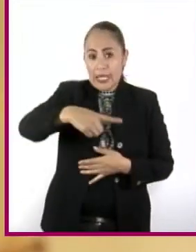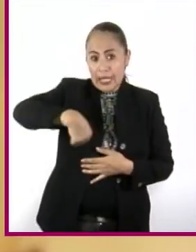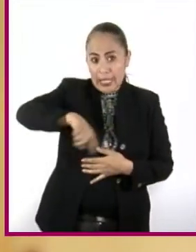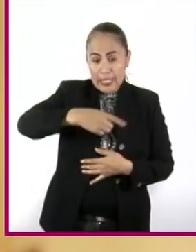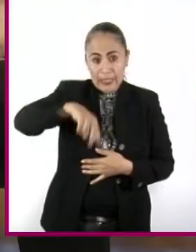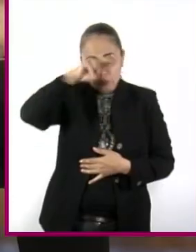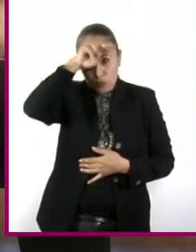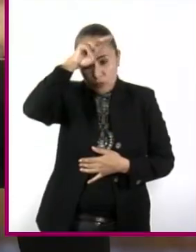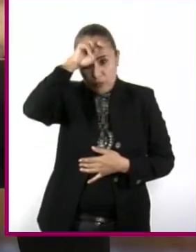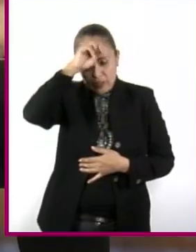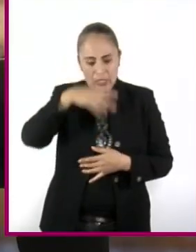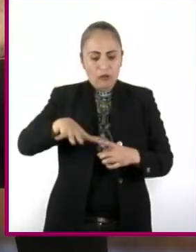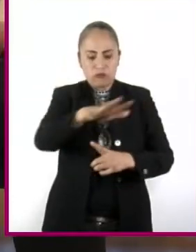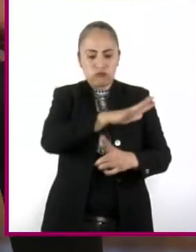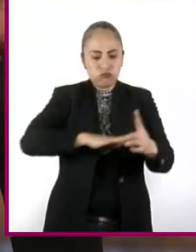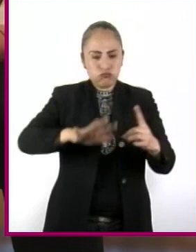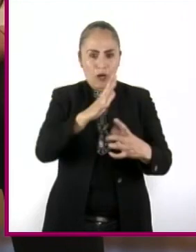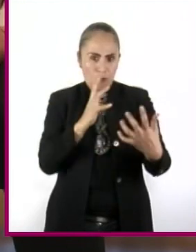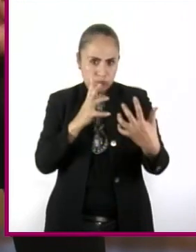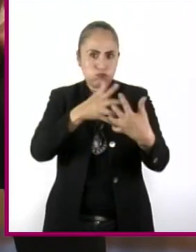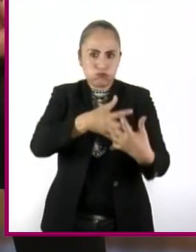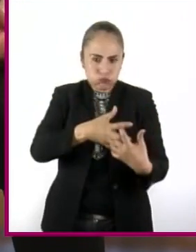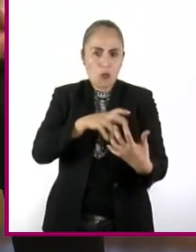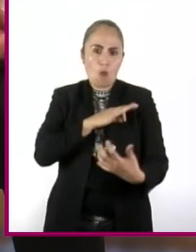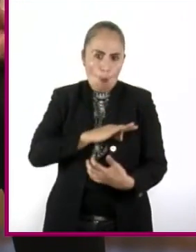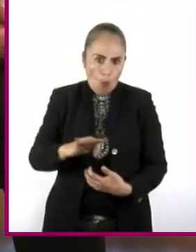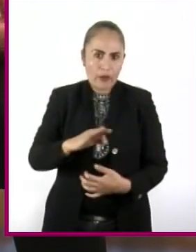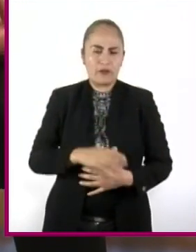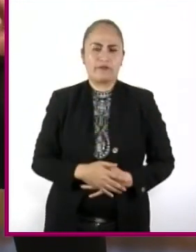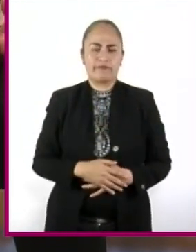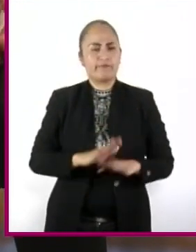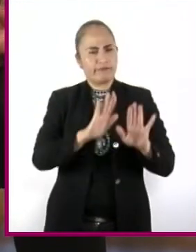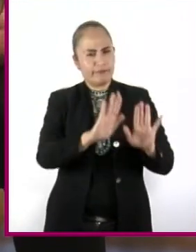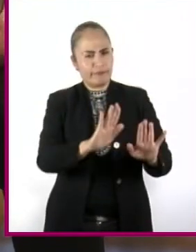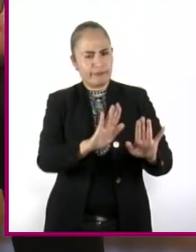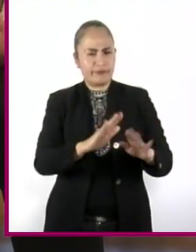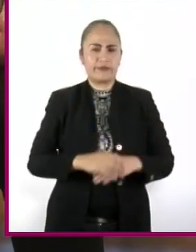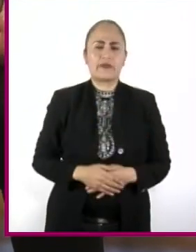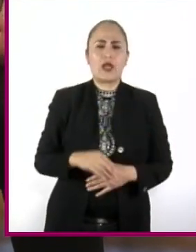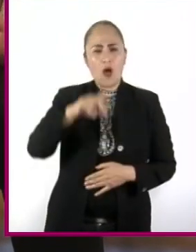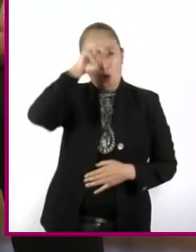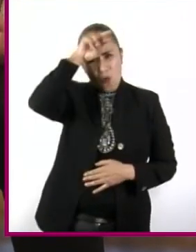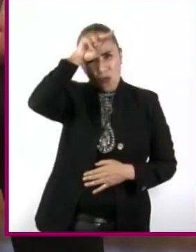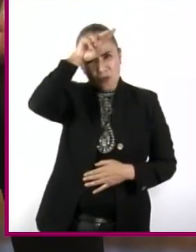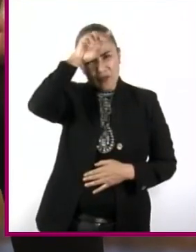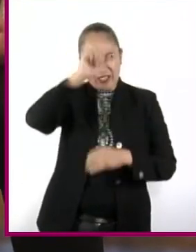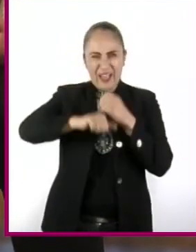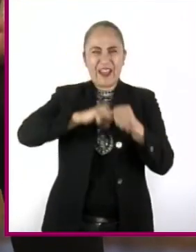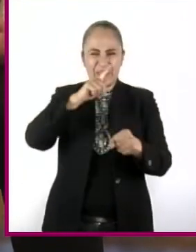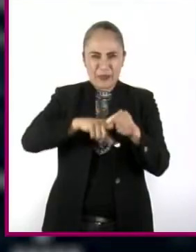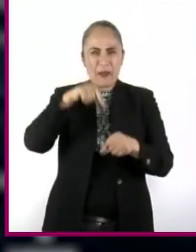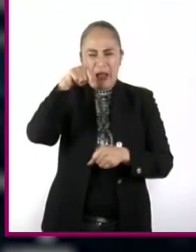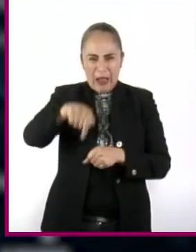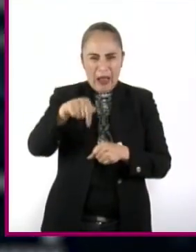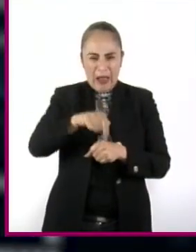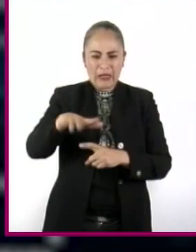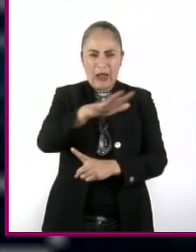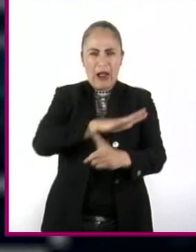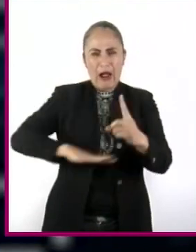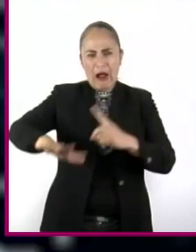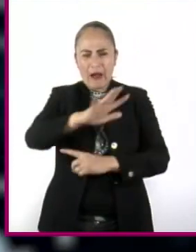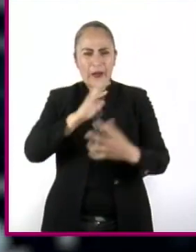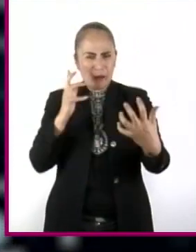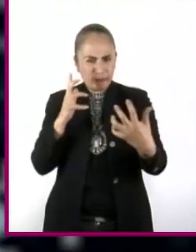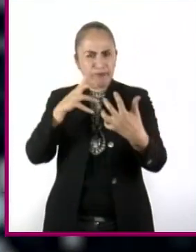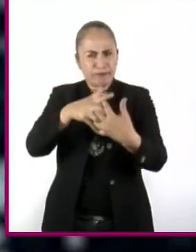adaptarse a su entorno. Oye, amigo, pero ahora que lo mencionas, con esto de que las hormigas se adaptan a su entorno, me vino a la mente